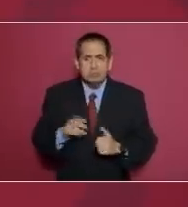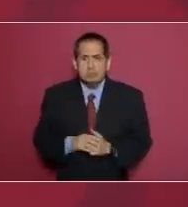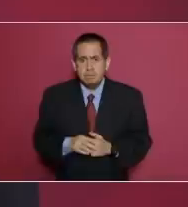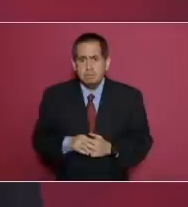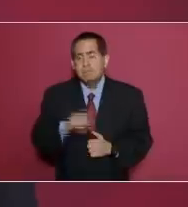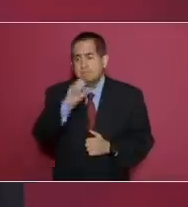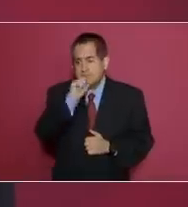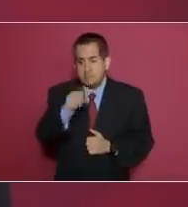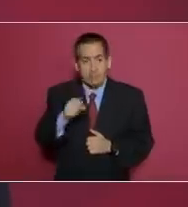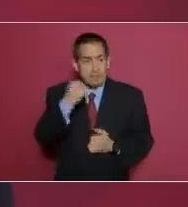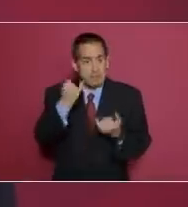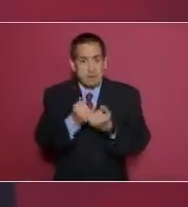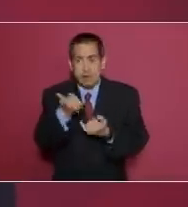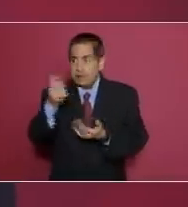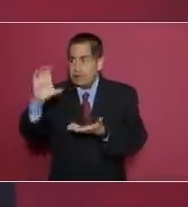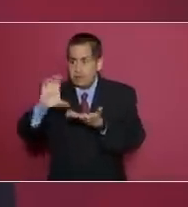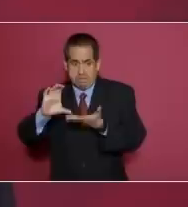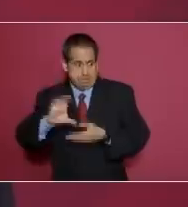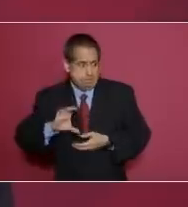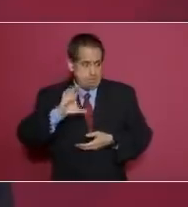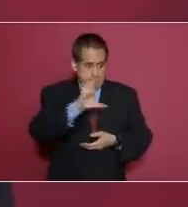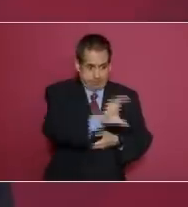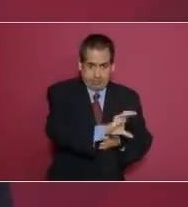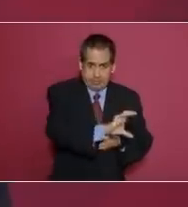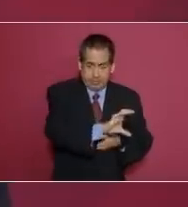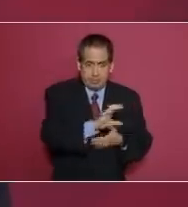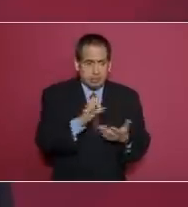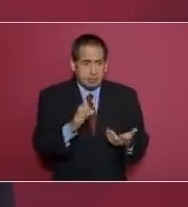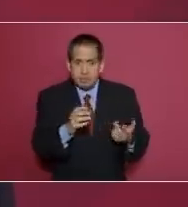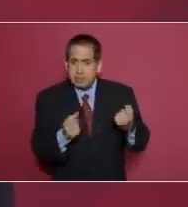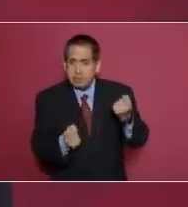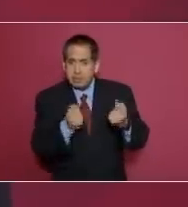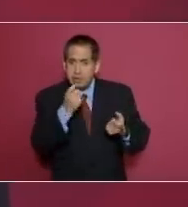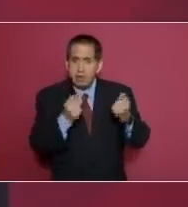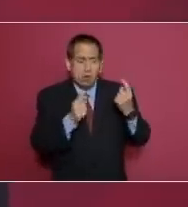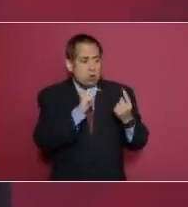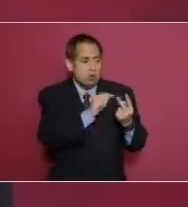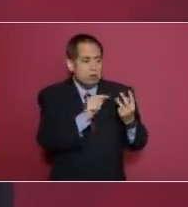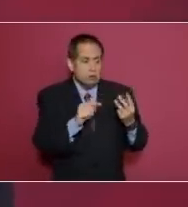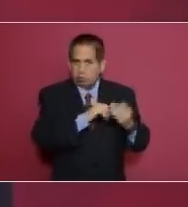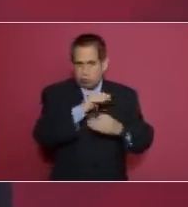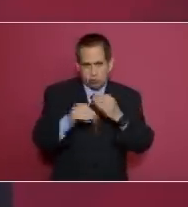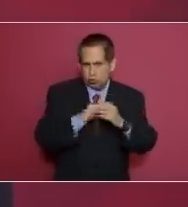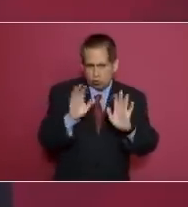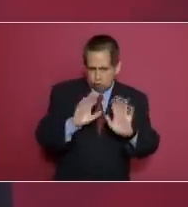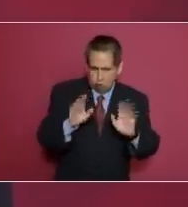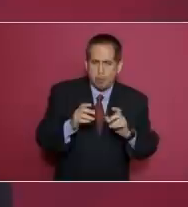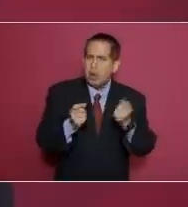También se transfieren los recursos y en algunos casos, no en todos,